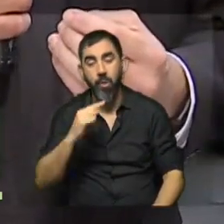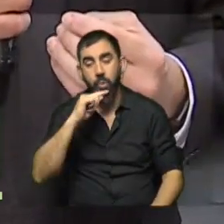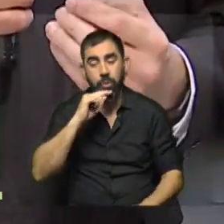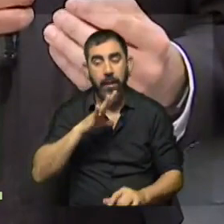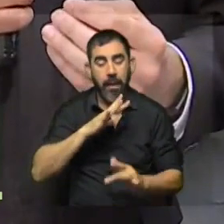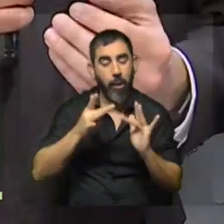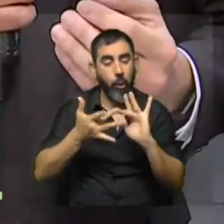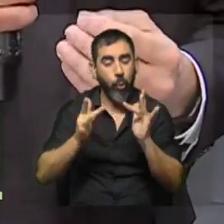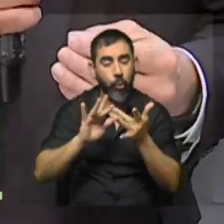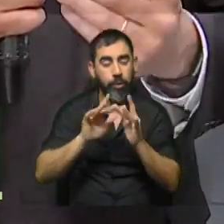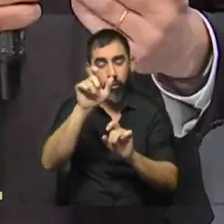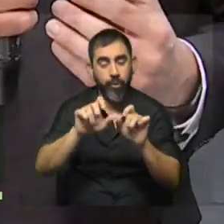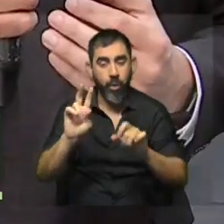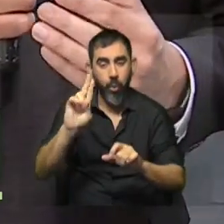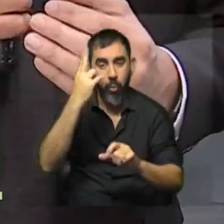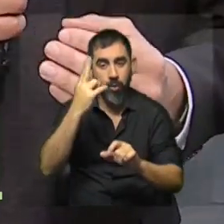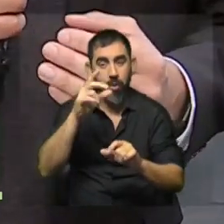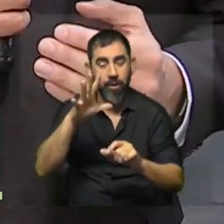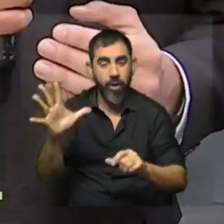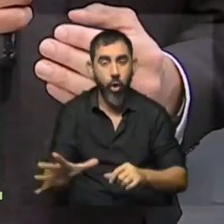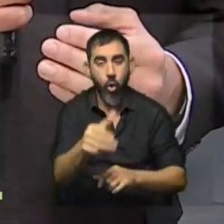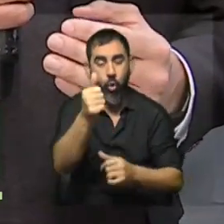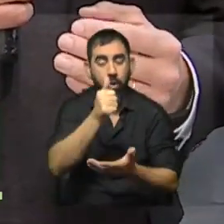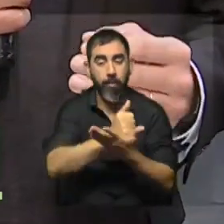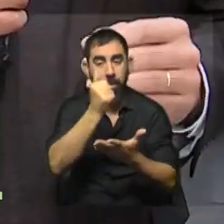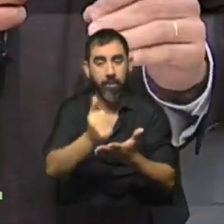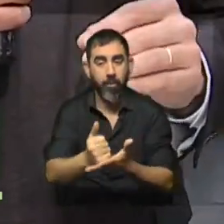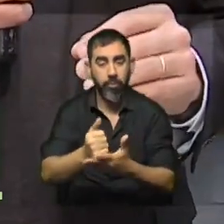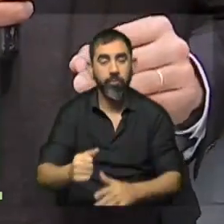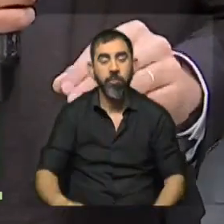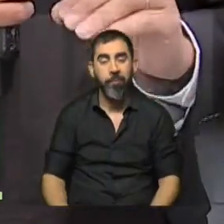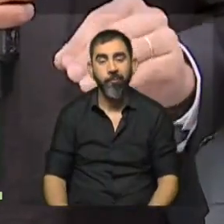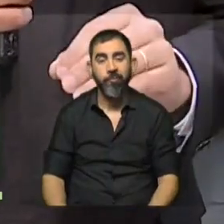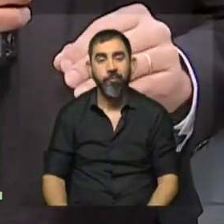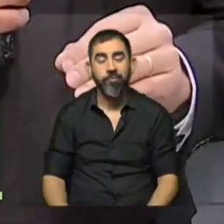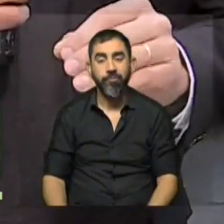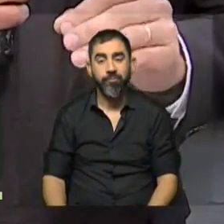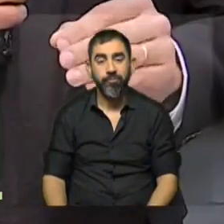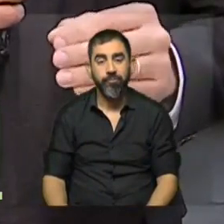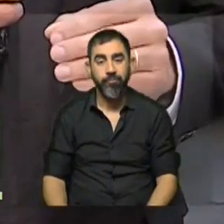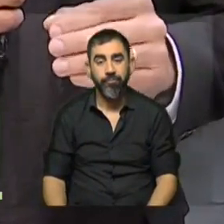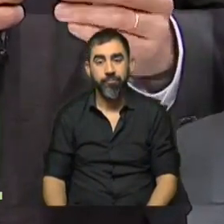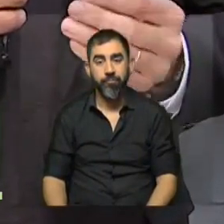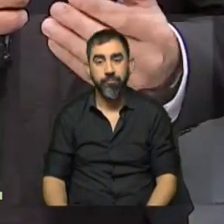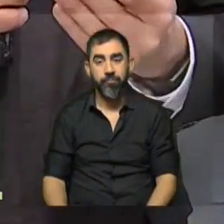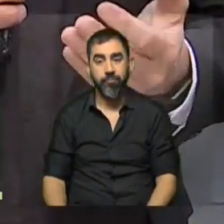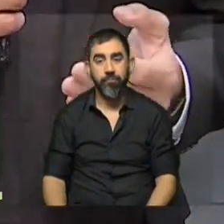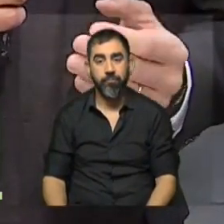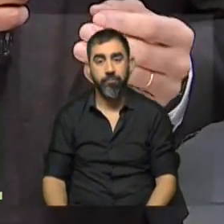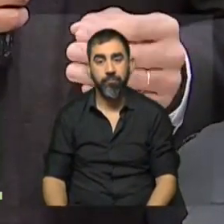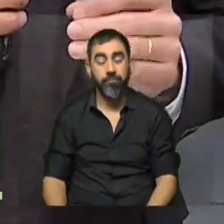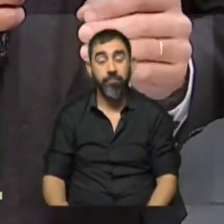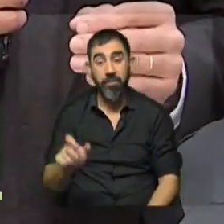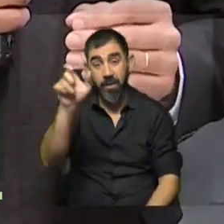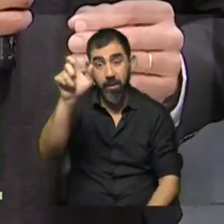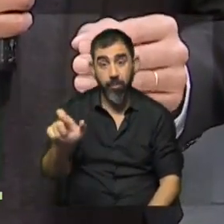vínculos con personas uruguayas y así obtener la ciudadanía natural. En este caso, como decíamos, se trata de